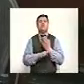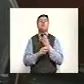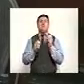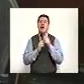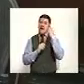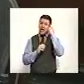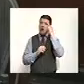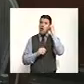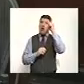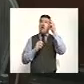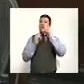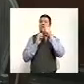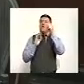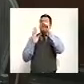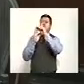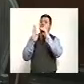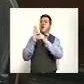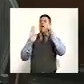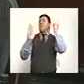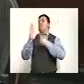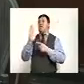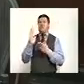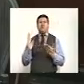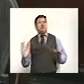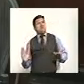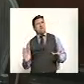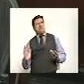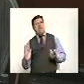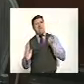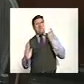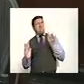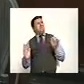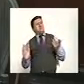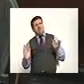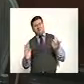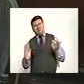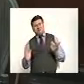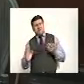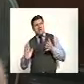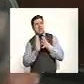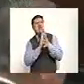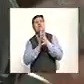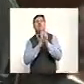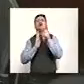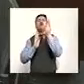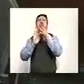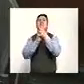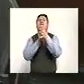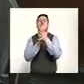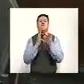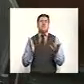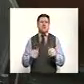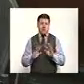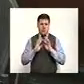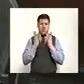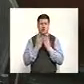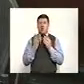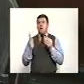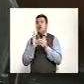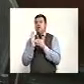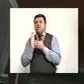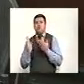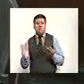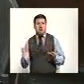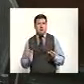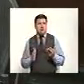decreto de alta trascendencia que no pasará, así sea con carácter informativo, por este Congreso de la República,